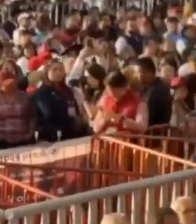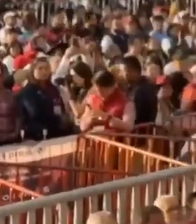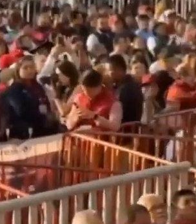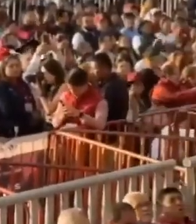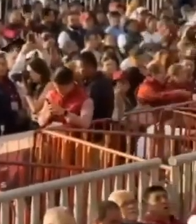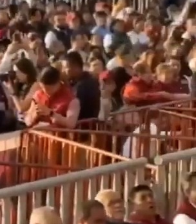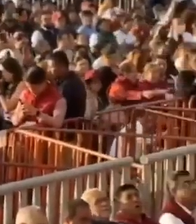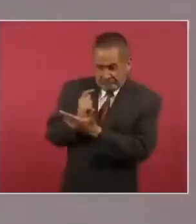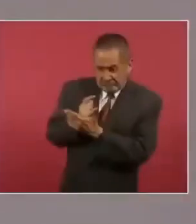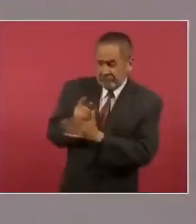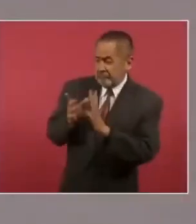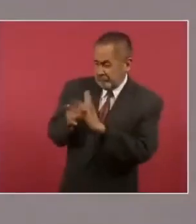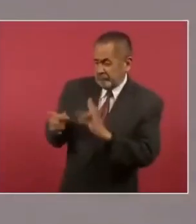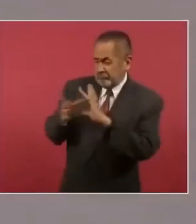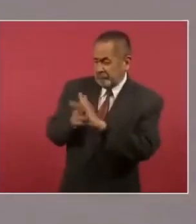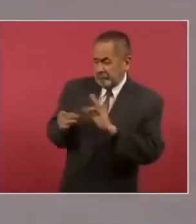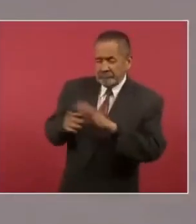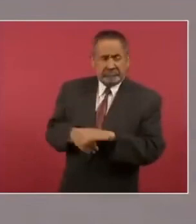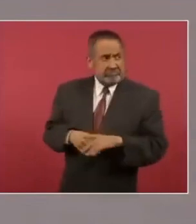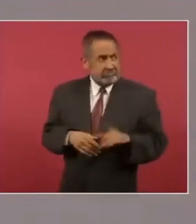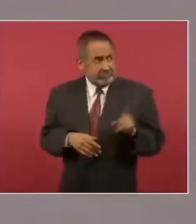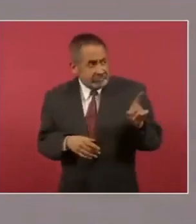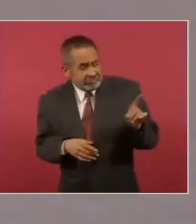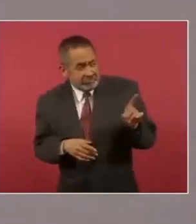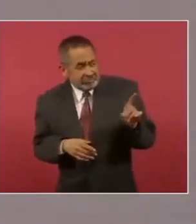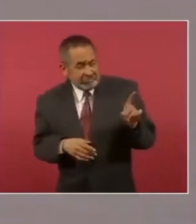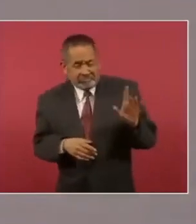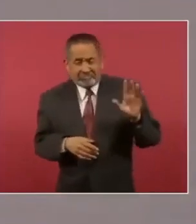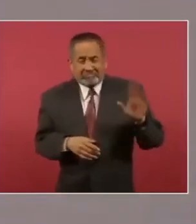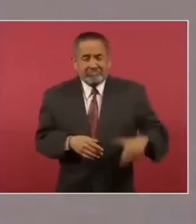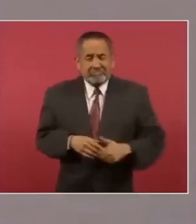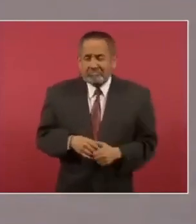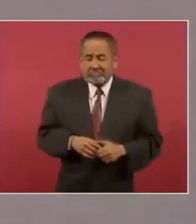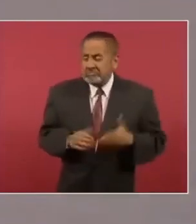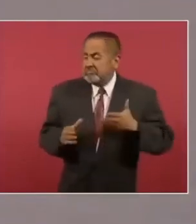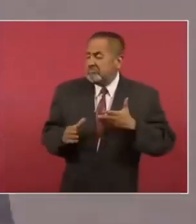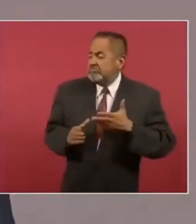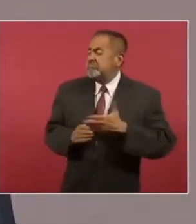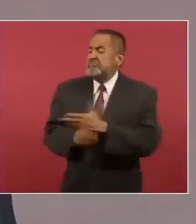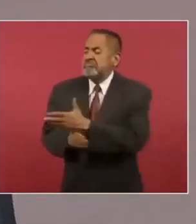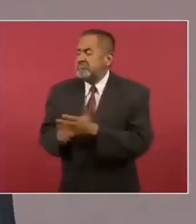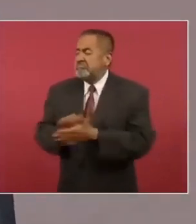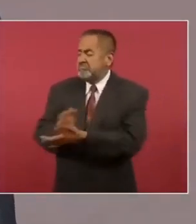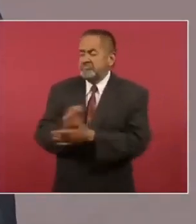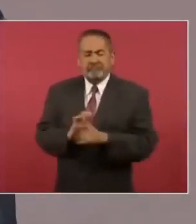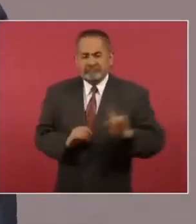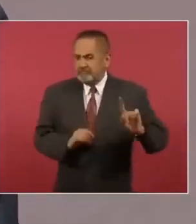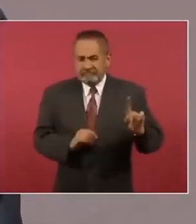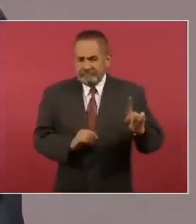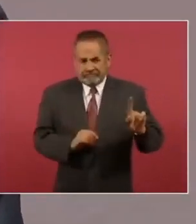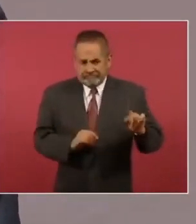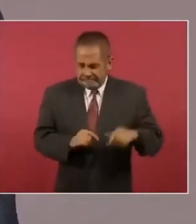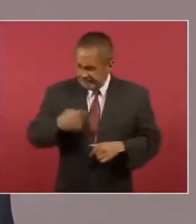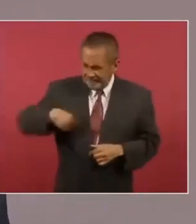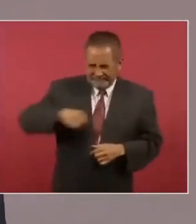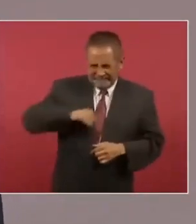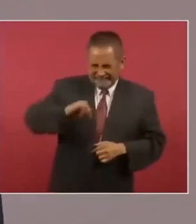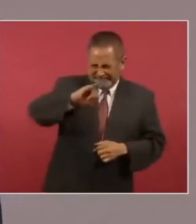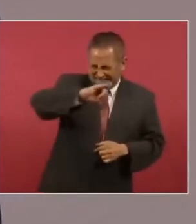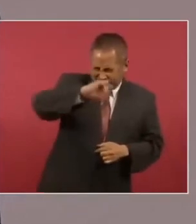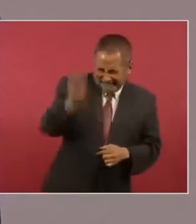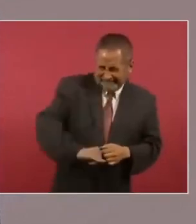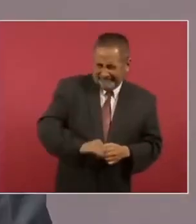amenazarnos con cometer cualquier atropello, pero jamás,